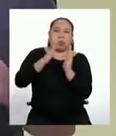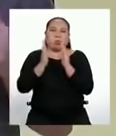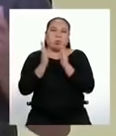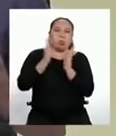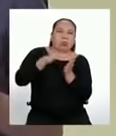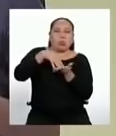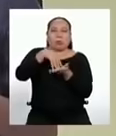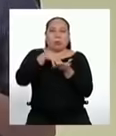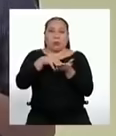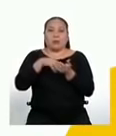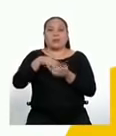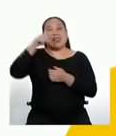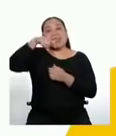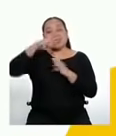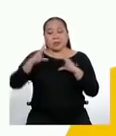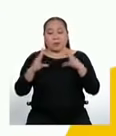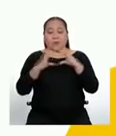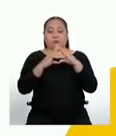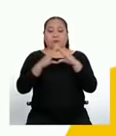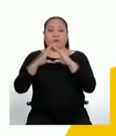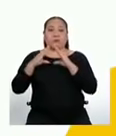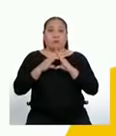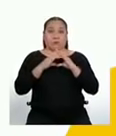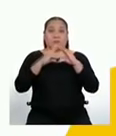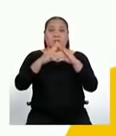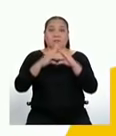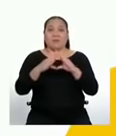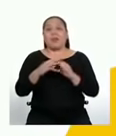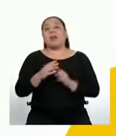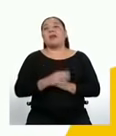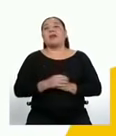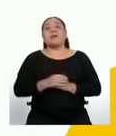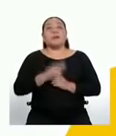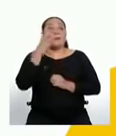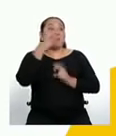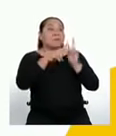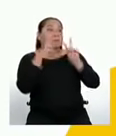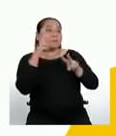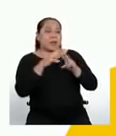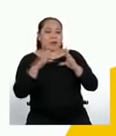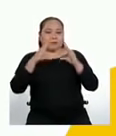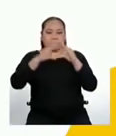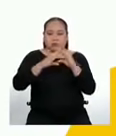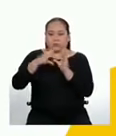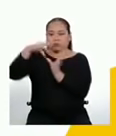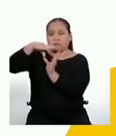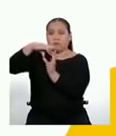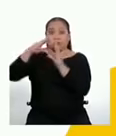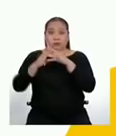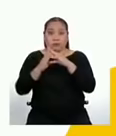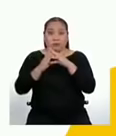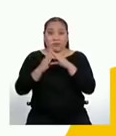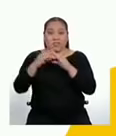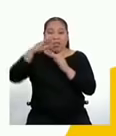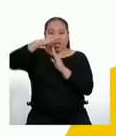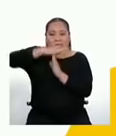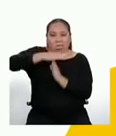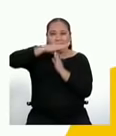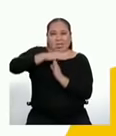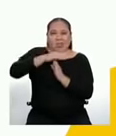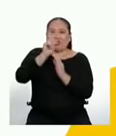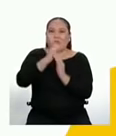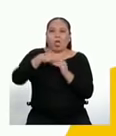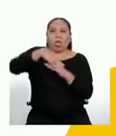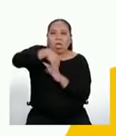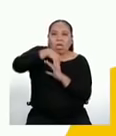que no se triangule. Como puedes ver en la siguiente imagen, la triangulación impide que la estructura pueda deformarse. La